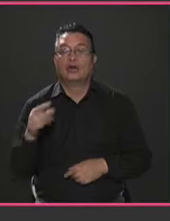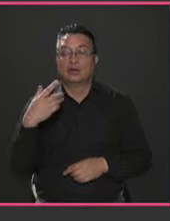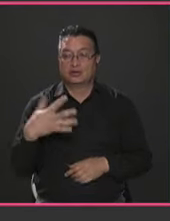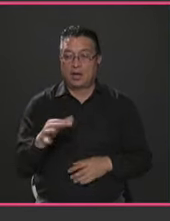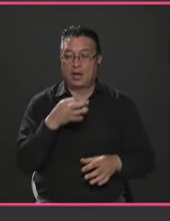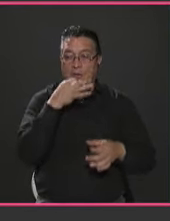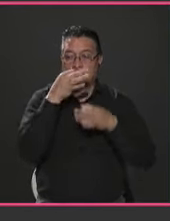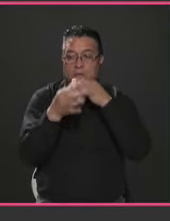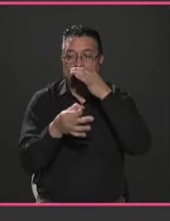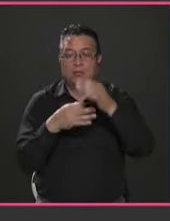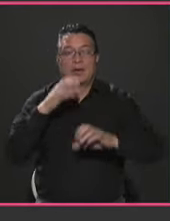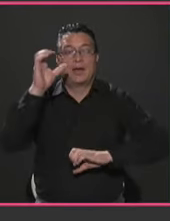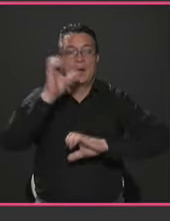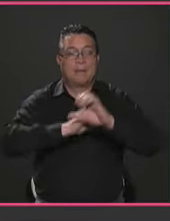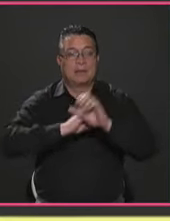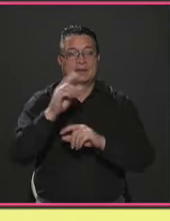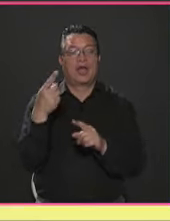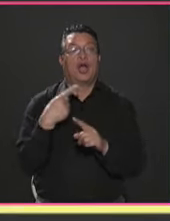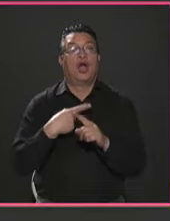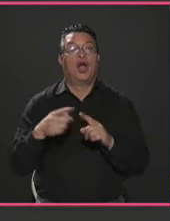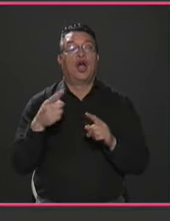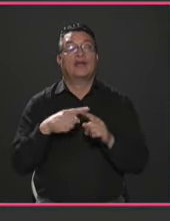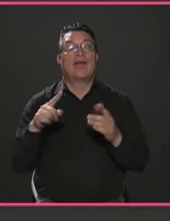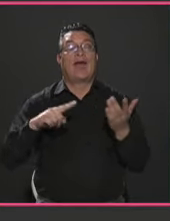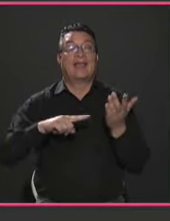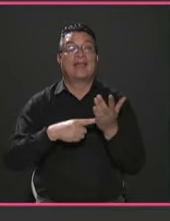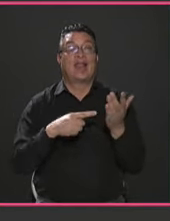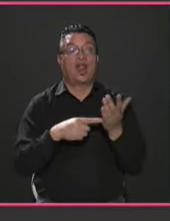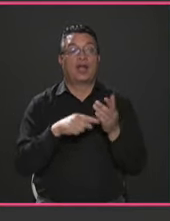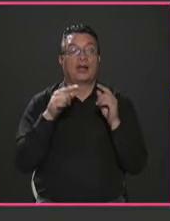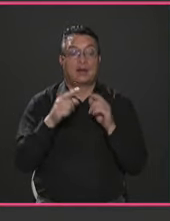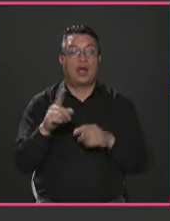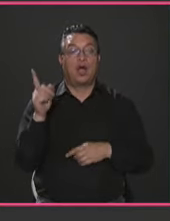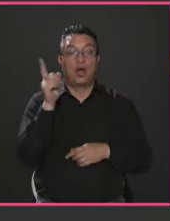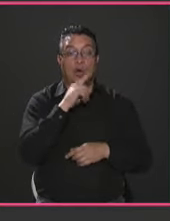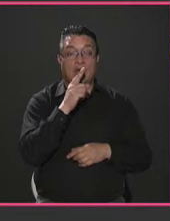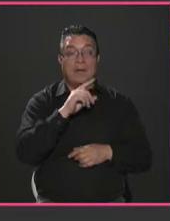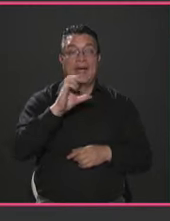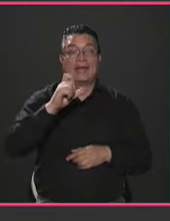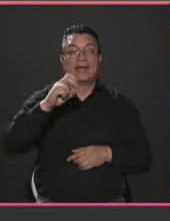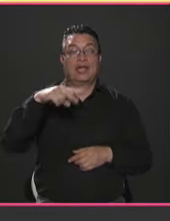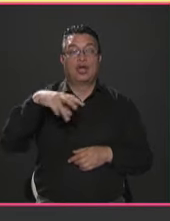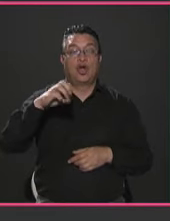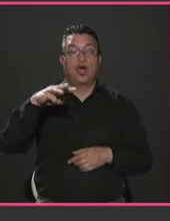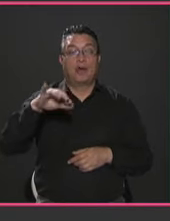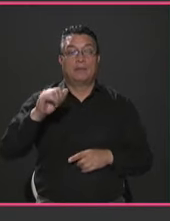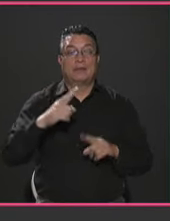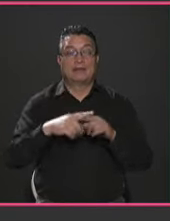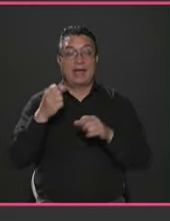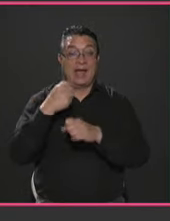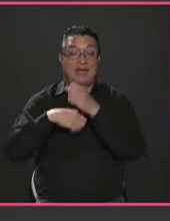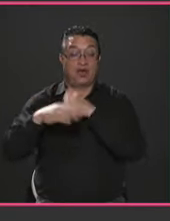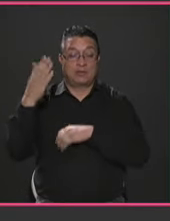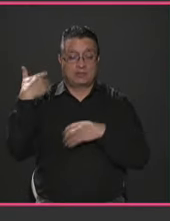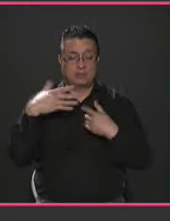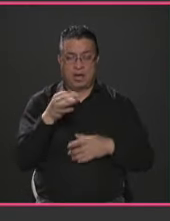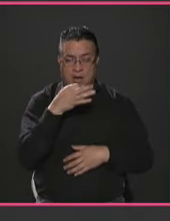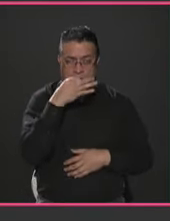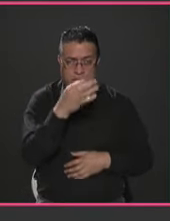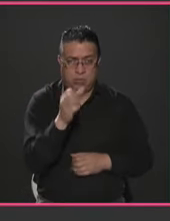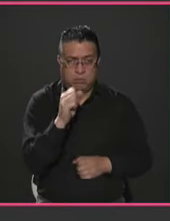anunciado por una empresa por otra tecnología de de secuenciación que se llama ultima genomics el año pasado anunció que lo podía hacer por